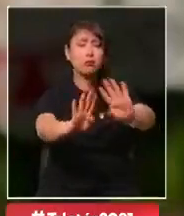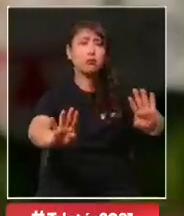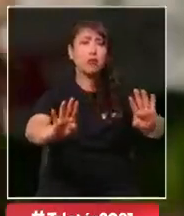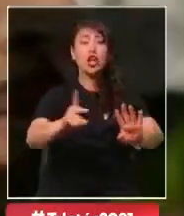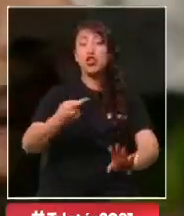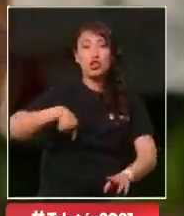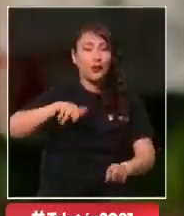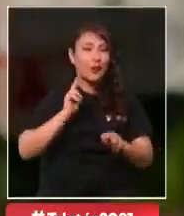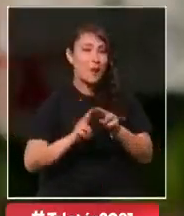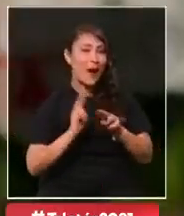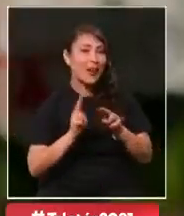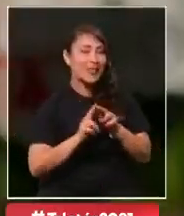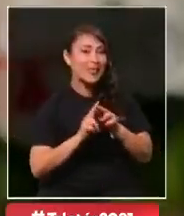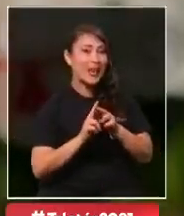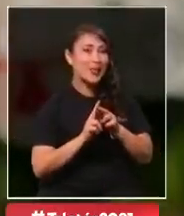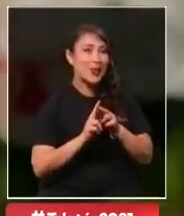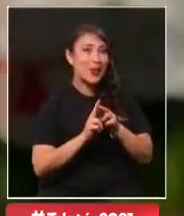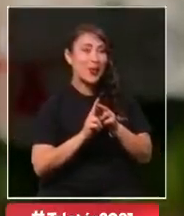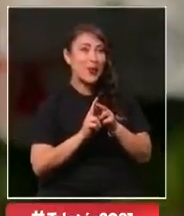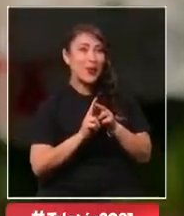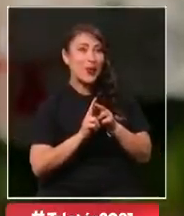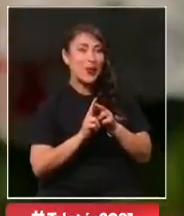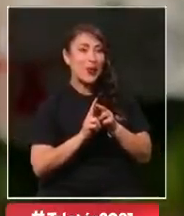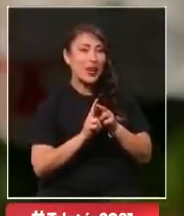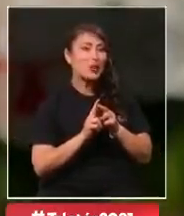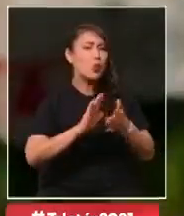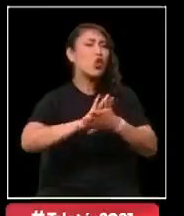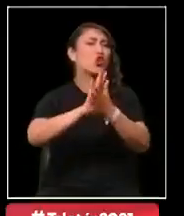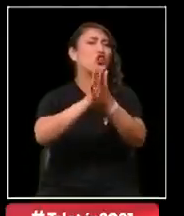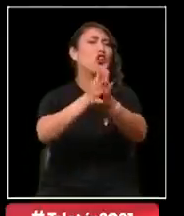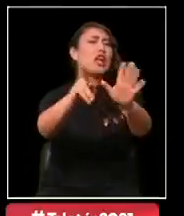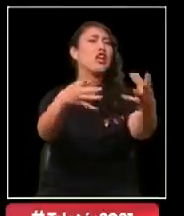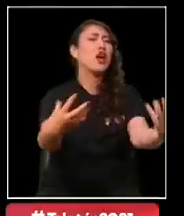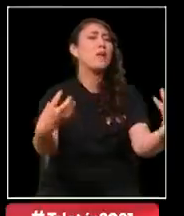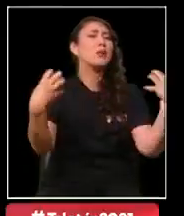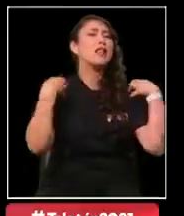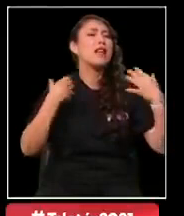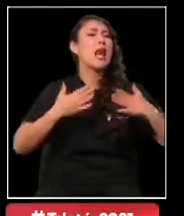nosotros estamos preparando algo y déjalo todo en nuestras manos.